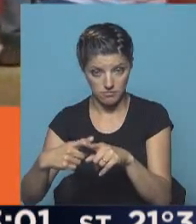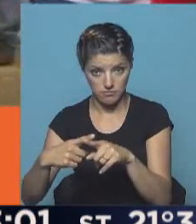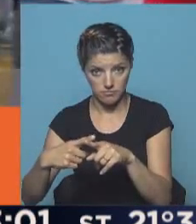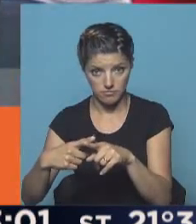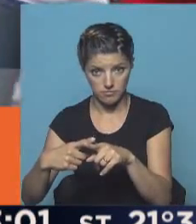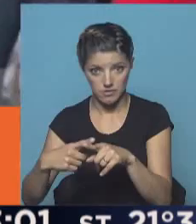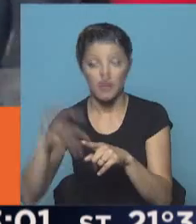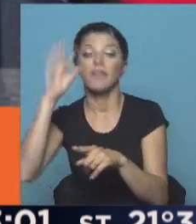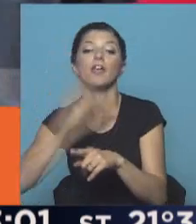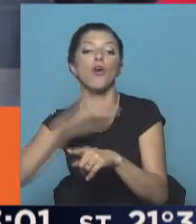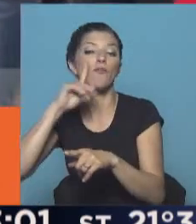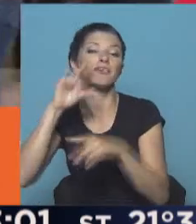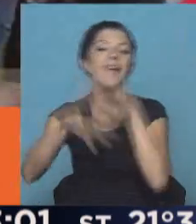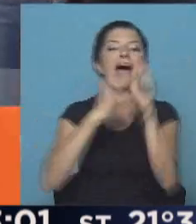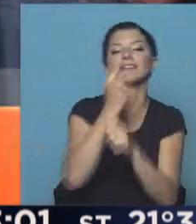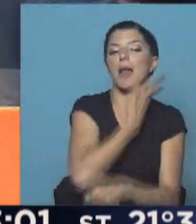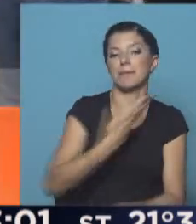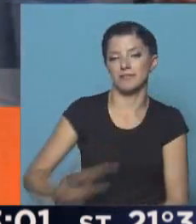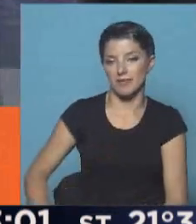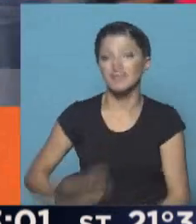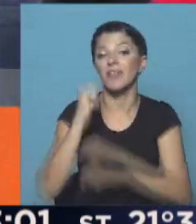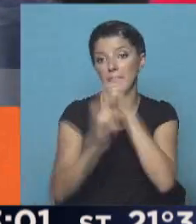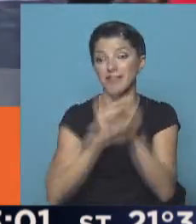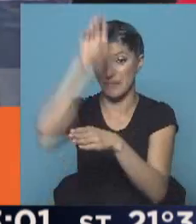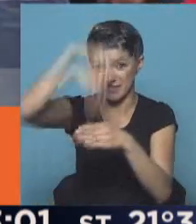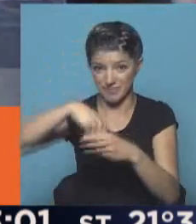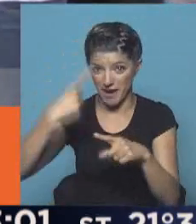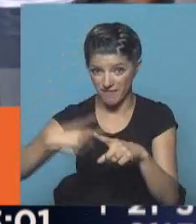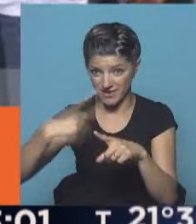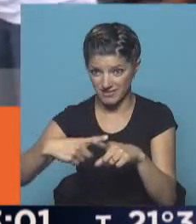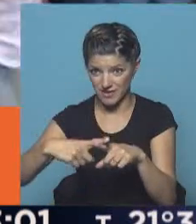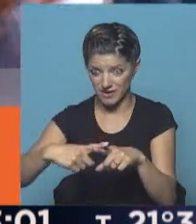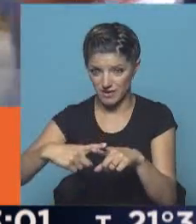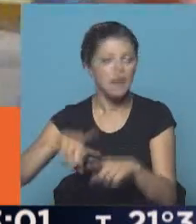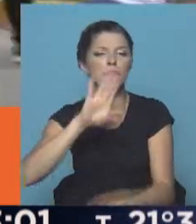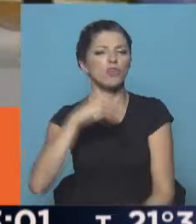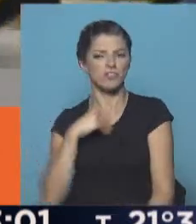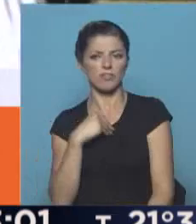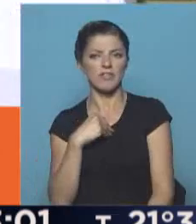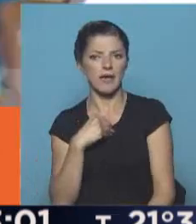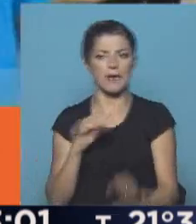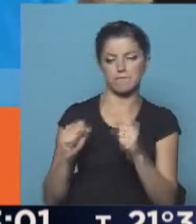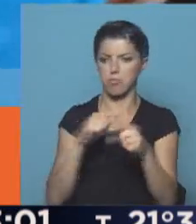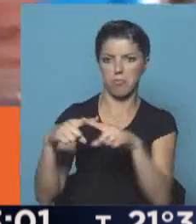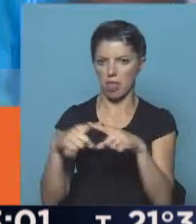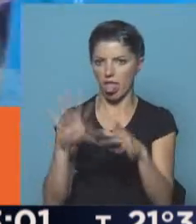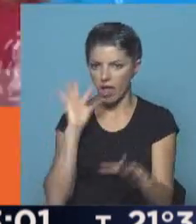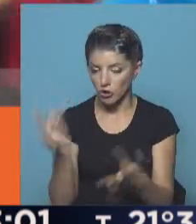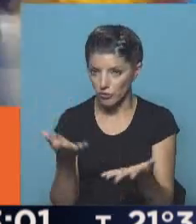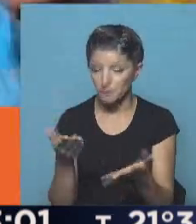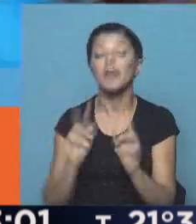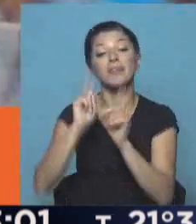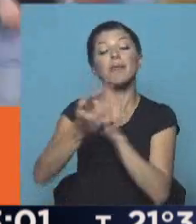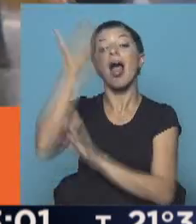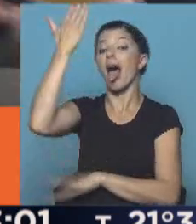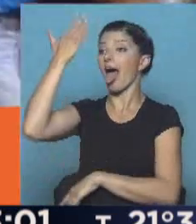office boy hasta el presidente de la compañía en aquella época. Y no se sentía que hubiera una tensión. Y además el venezolano, en aquella